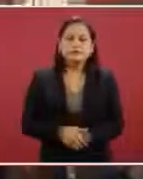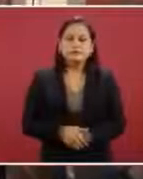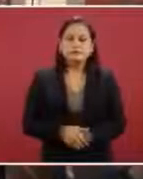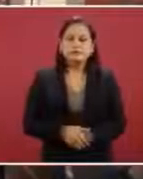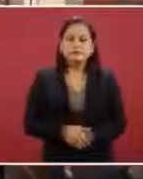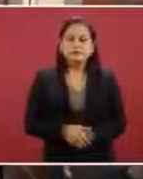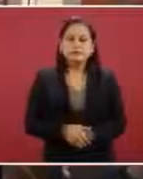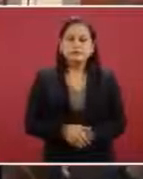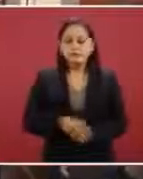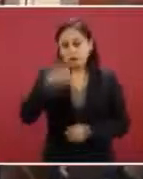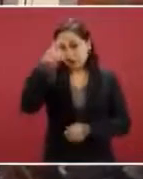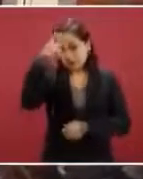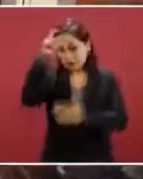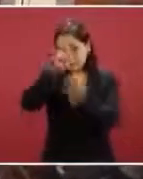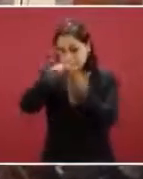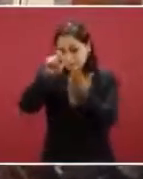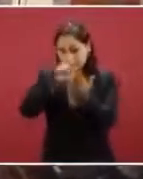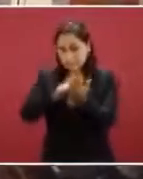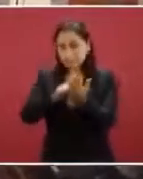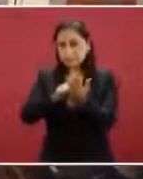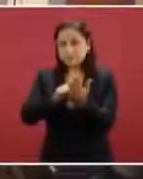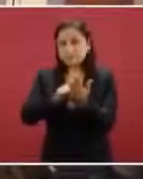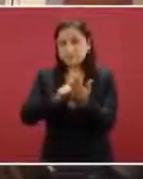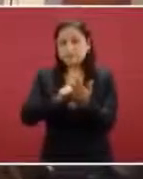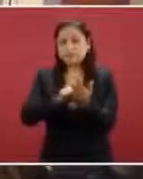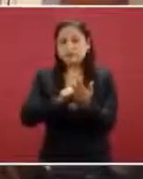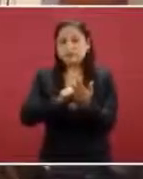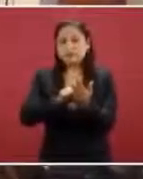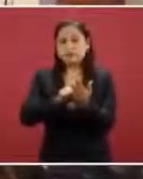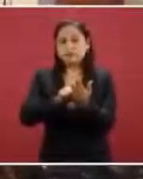Y el autor, porque es